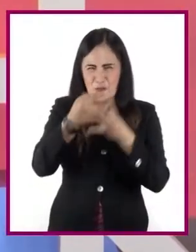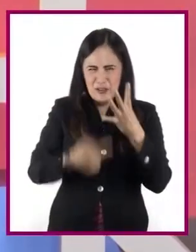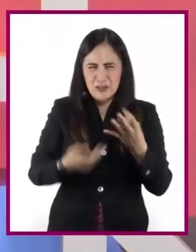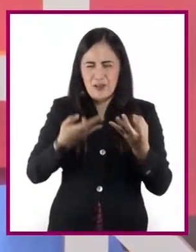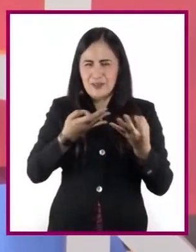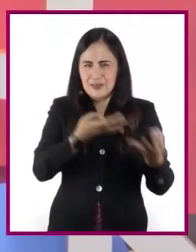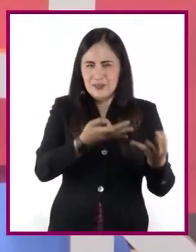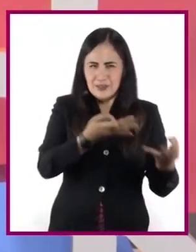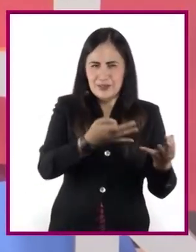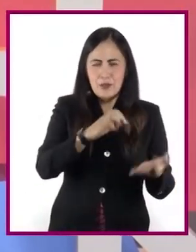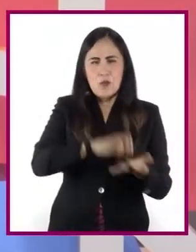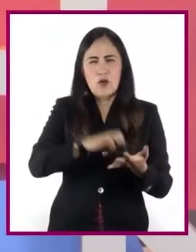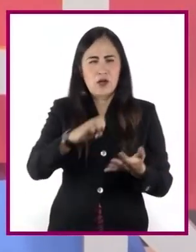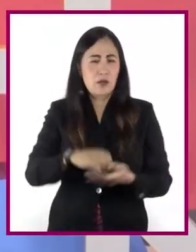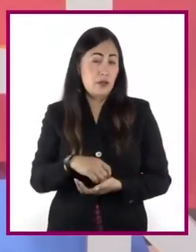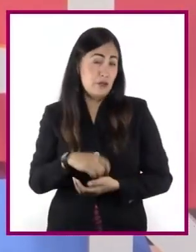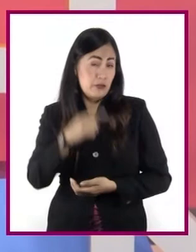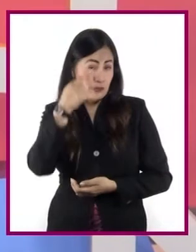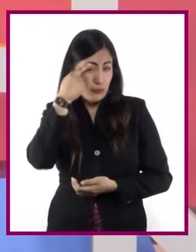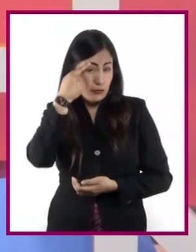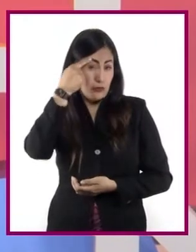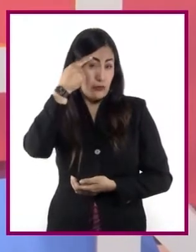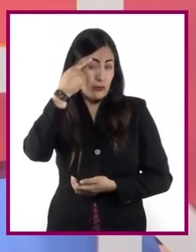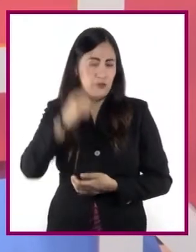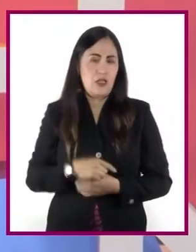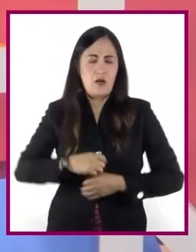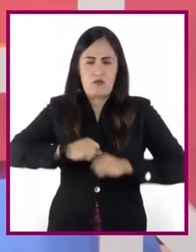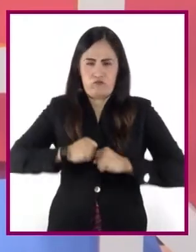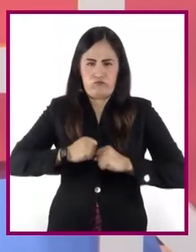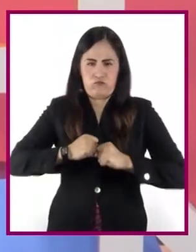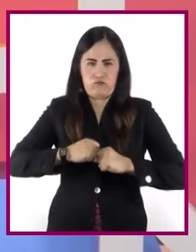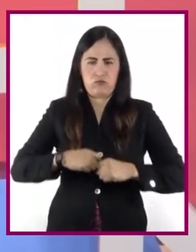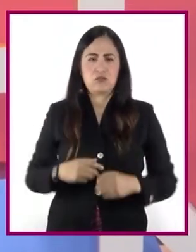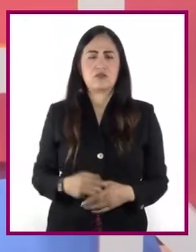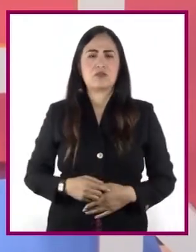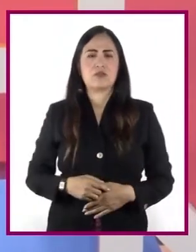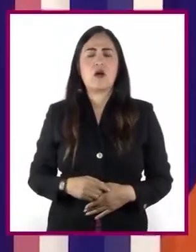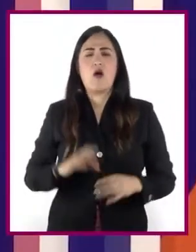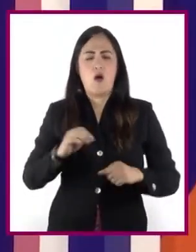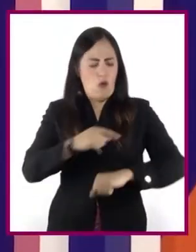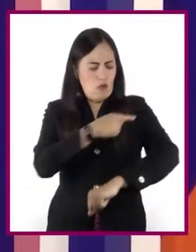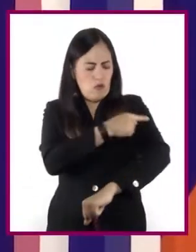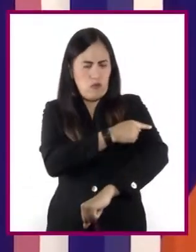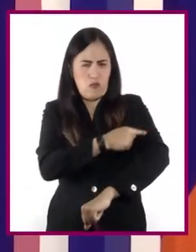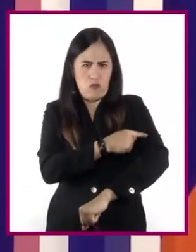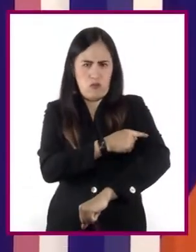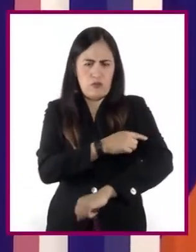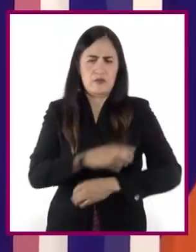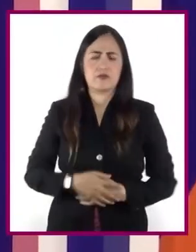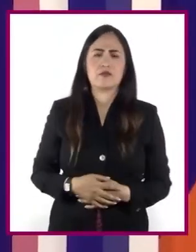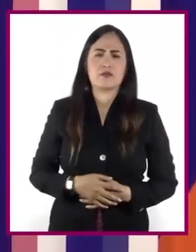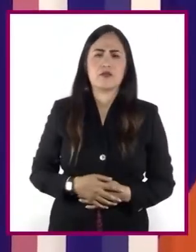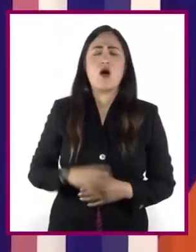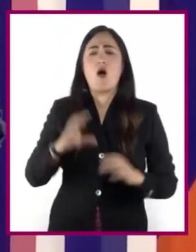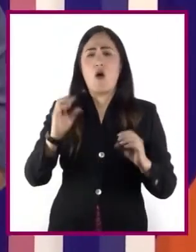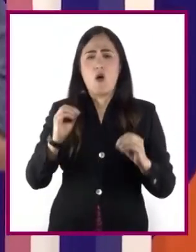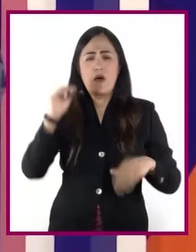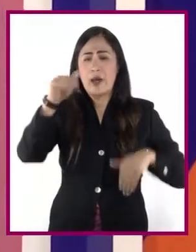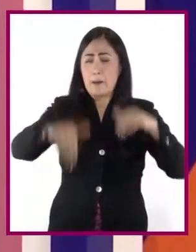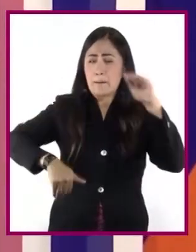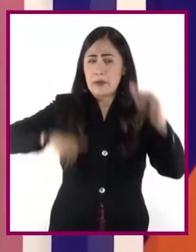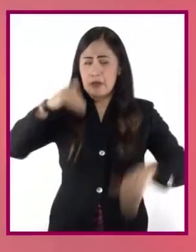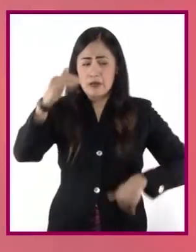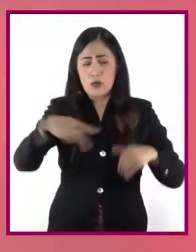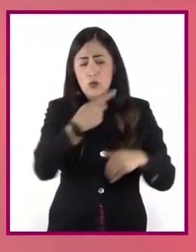como levantando las cejas, alzando los brazos, mostrando su cicatriz, imitando el nado que más